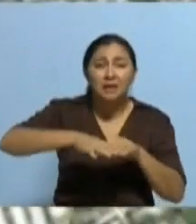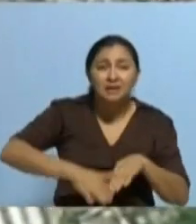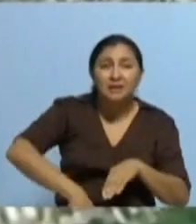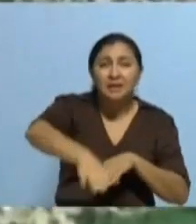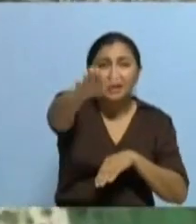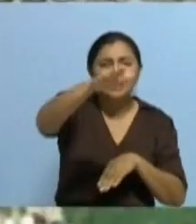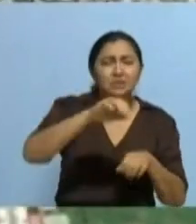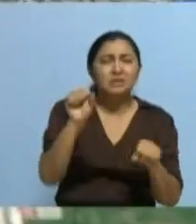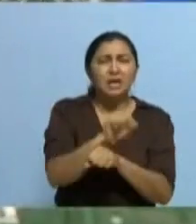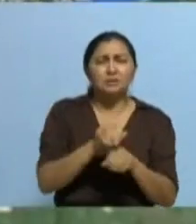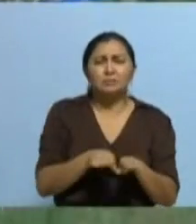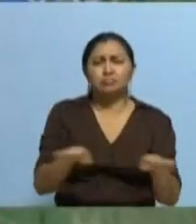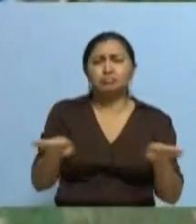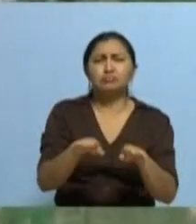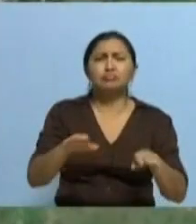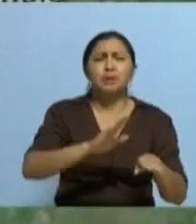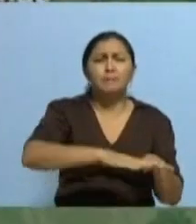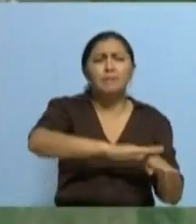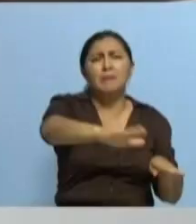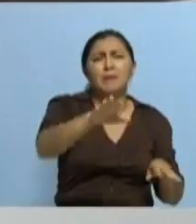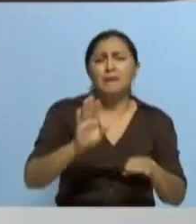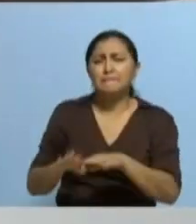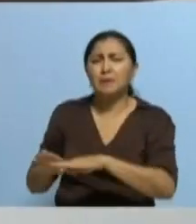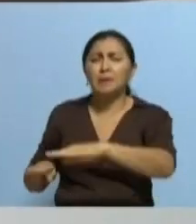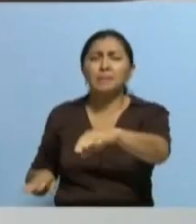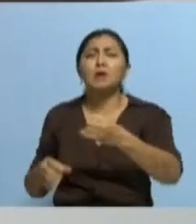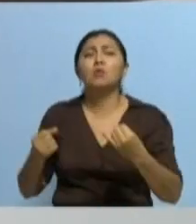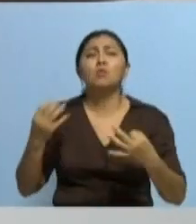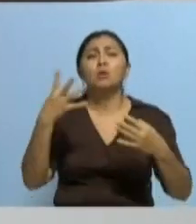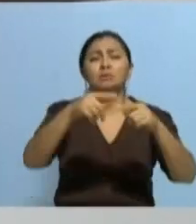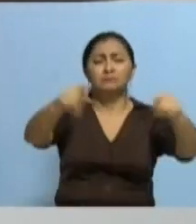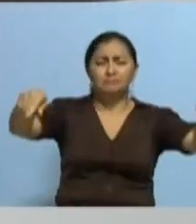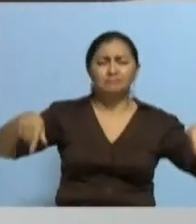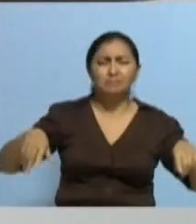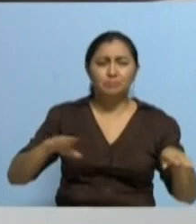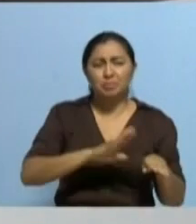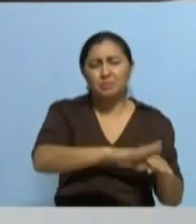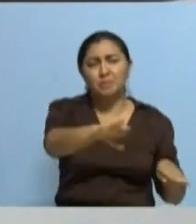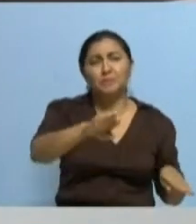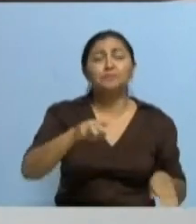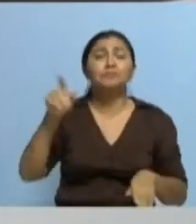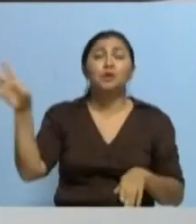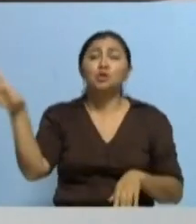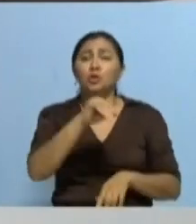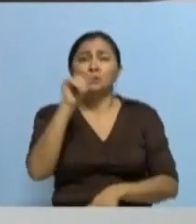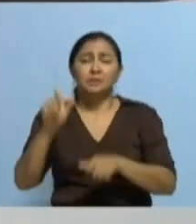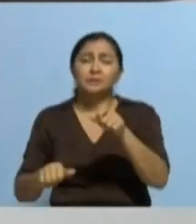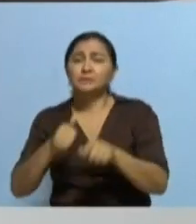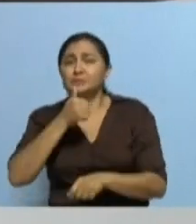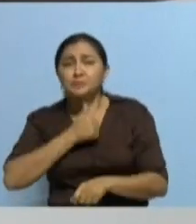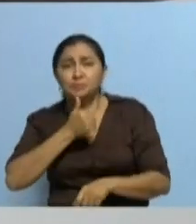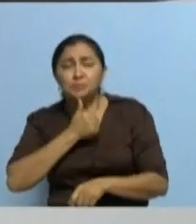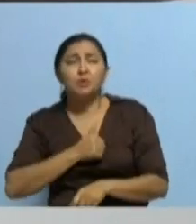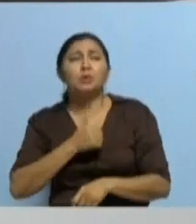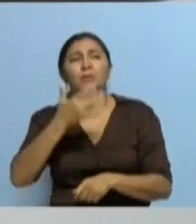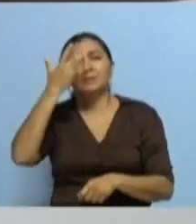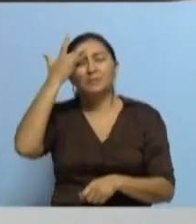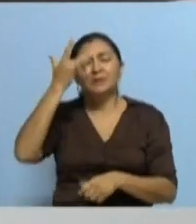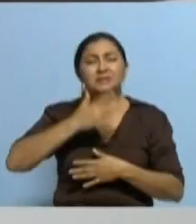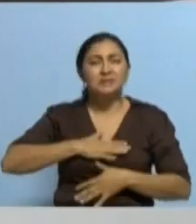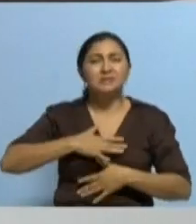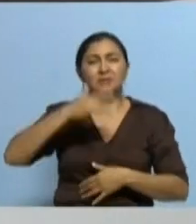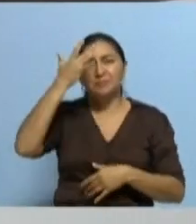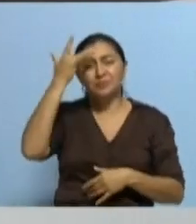una capacidad cercana a 4 hectáreas. Se le pide a la ciudadanía un poco de paciencia porque la vía oriental va a estar cerrada